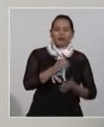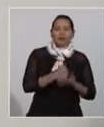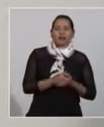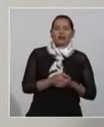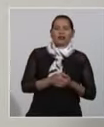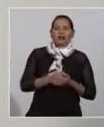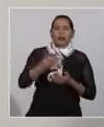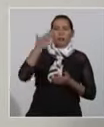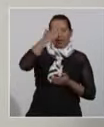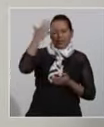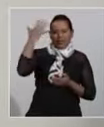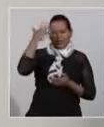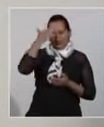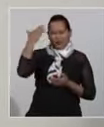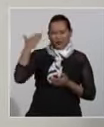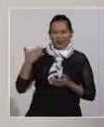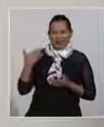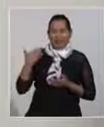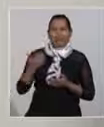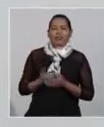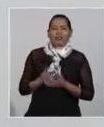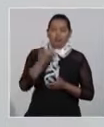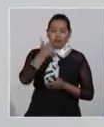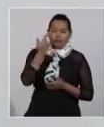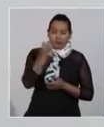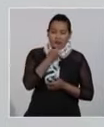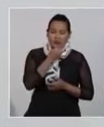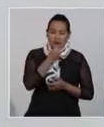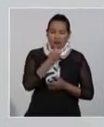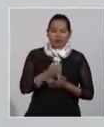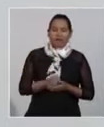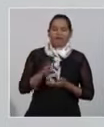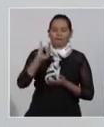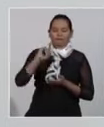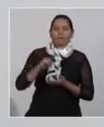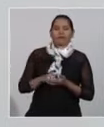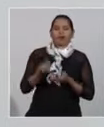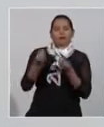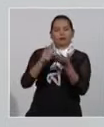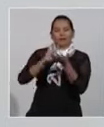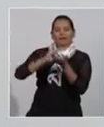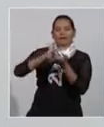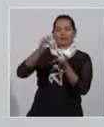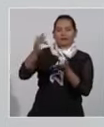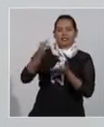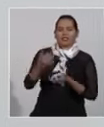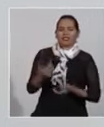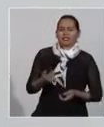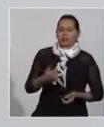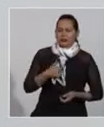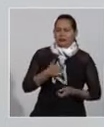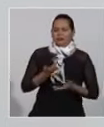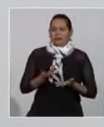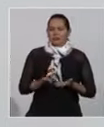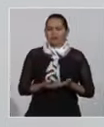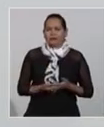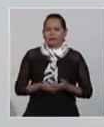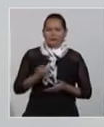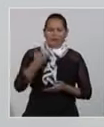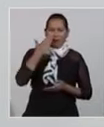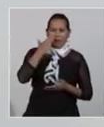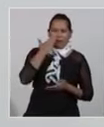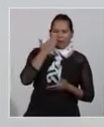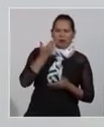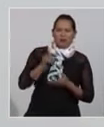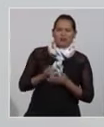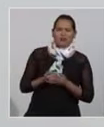al Frente, Marta Erika Alonso. ¿Desea su minuto? Sí, muchas gracias. Muchas gracias. Me llama la atención el señor Barbosa, que ahora esté